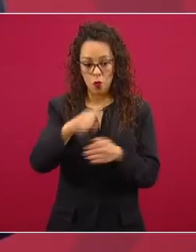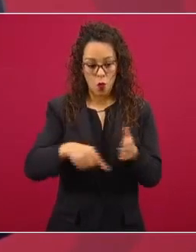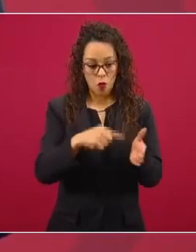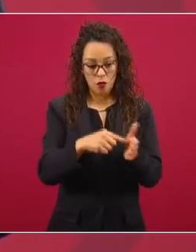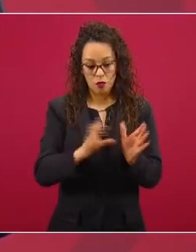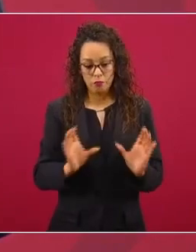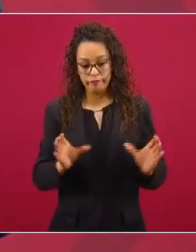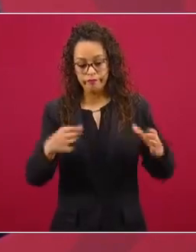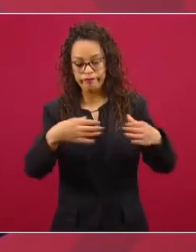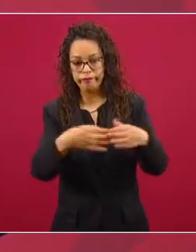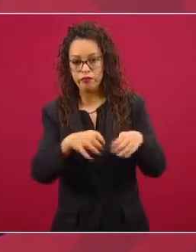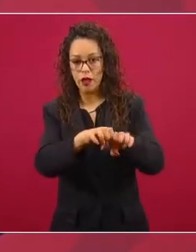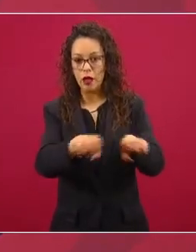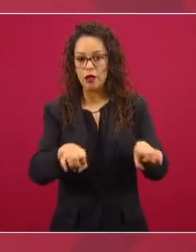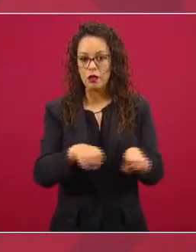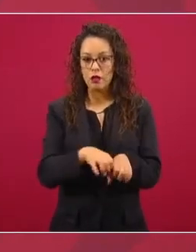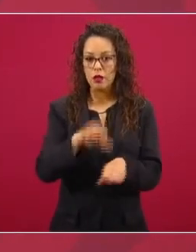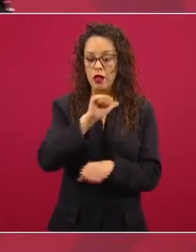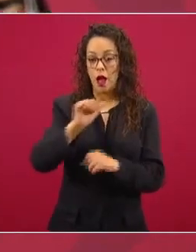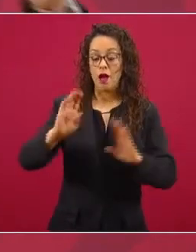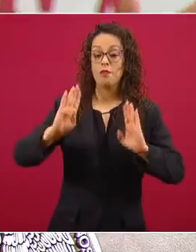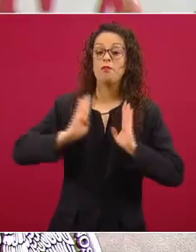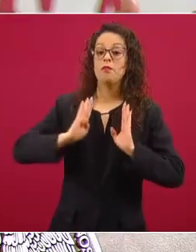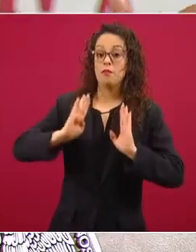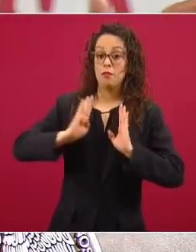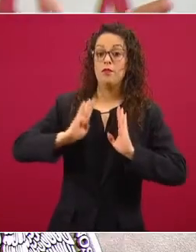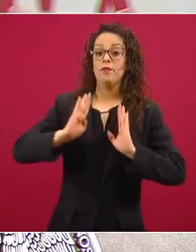militares. Por eso,